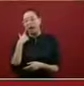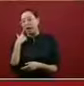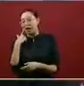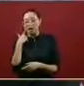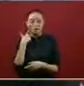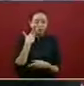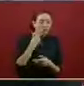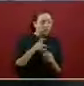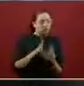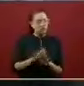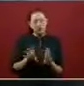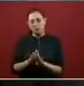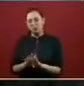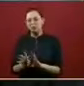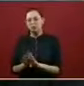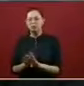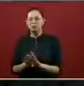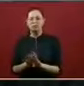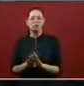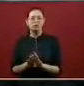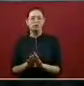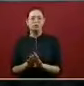buscar